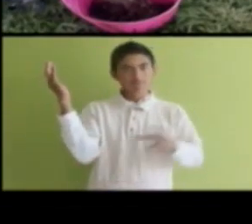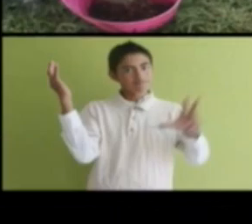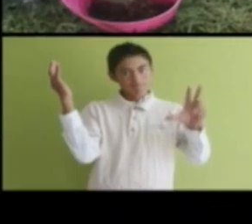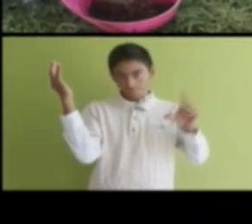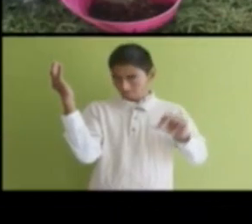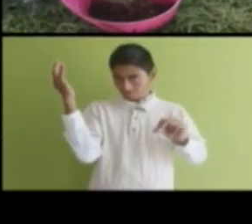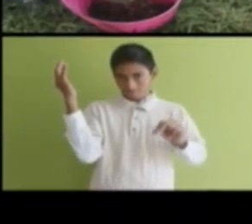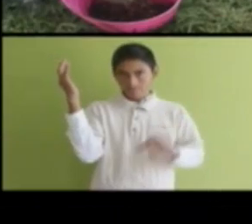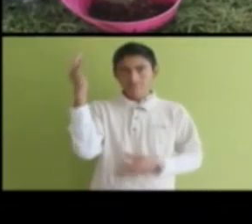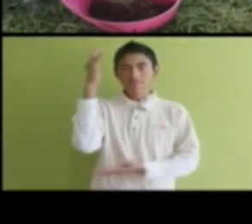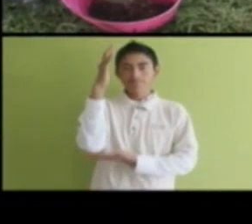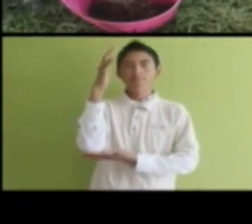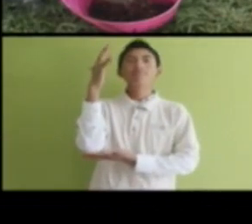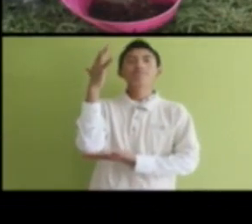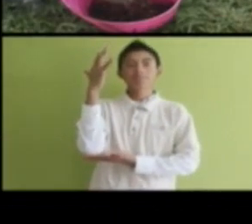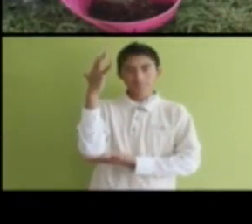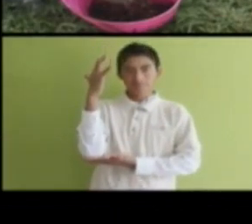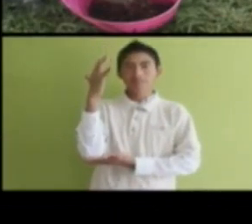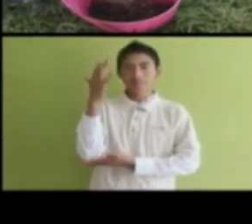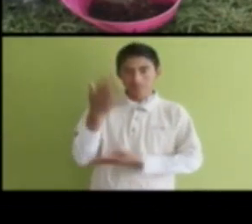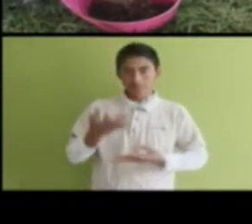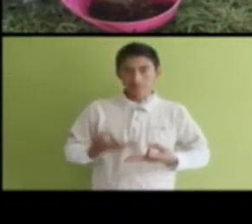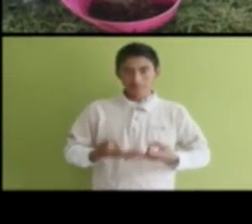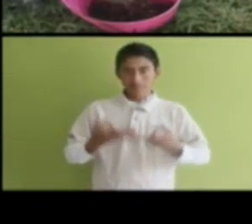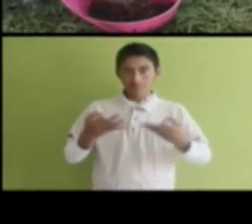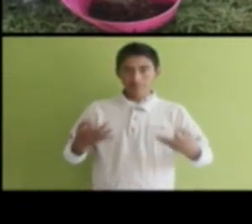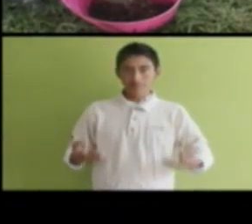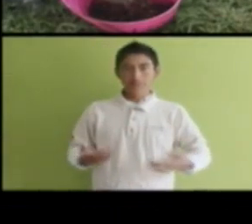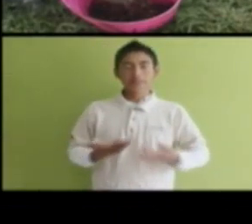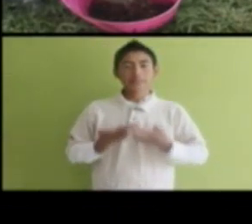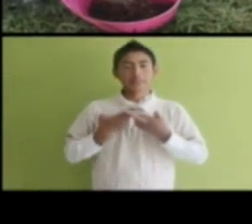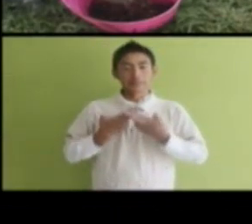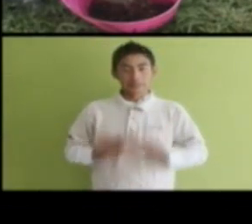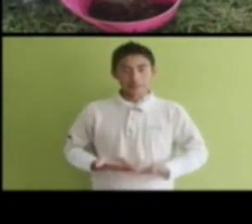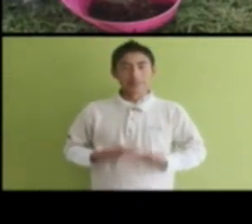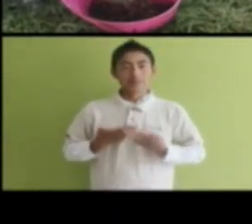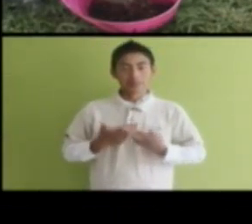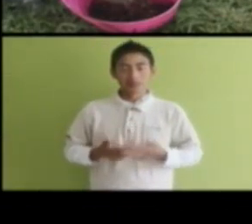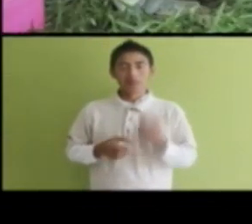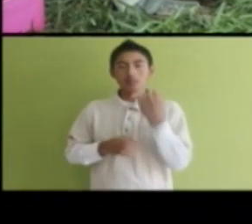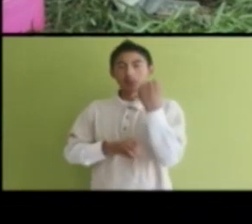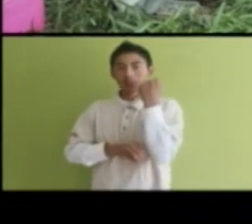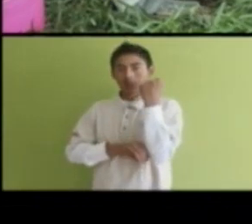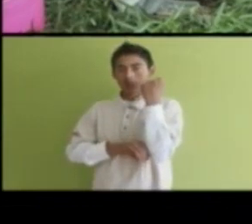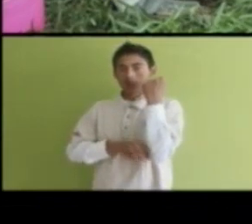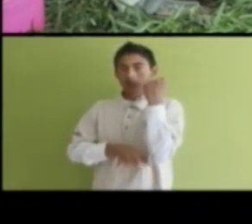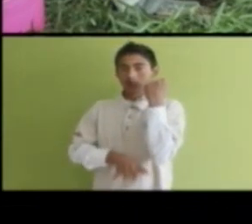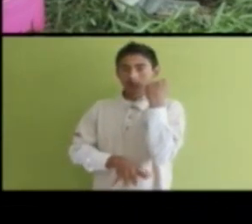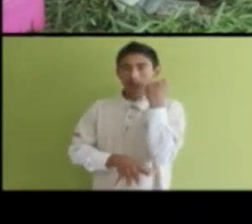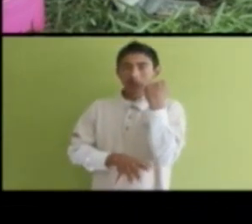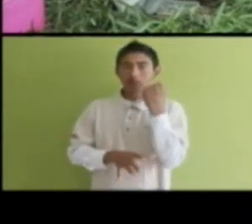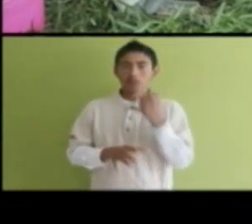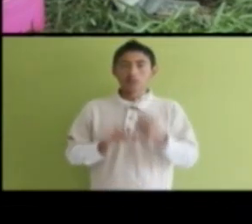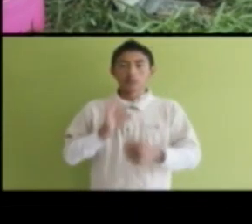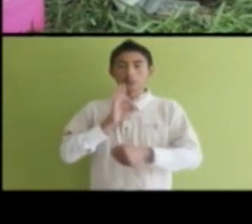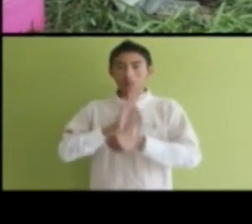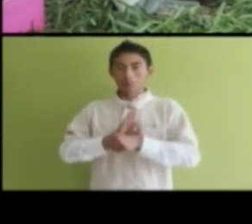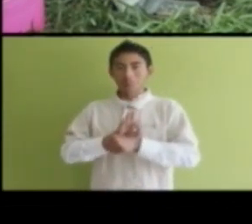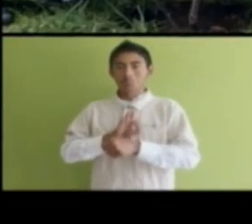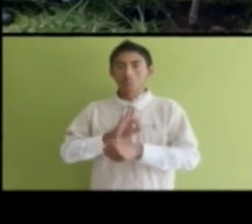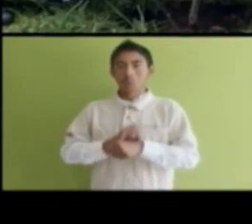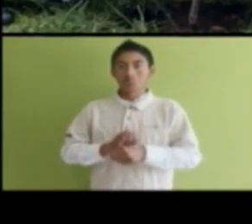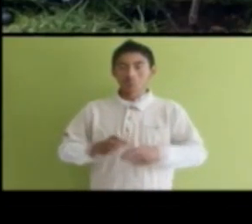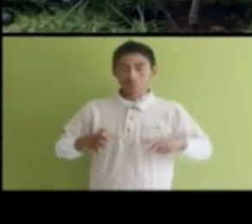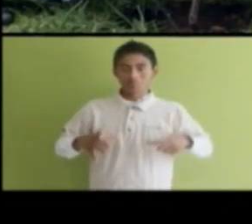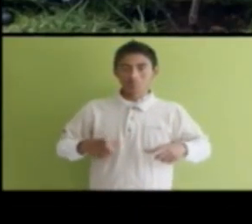suficiente para cubrir las raíces. Te recomiendo que utilices la tierra que sacaste al hacer el hoyo. Cuando estén las raíces cubiertas, compacta la